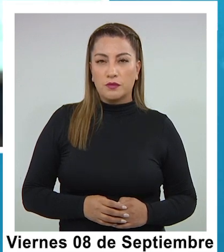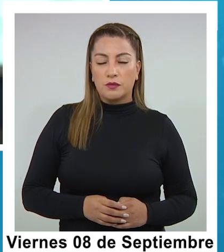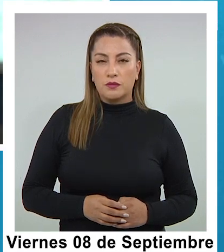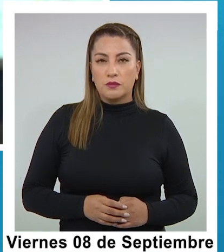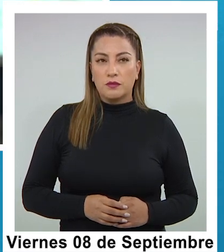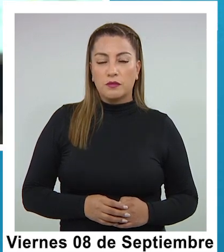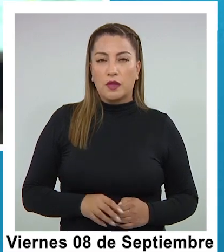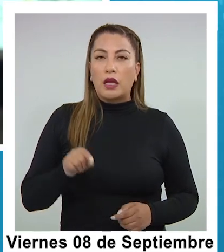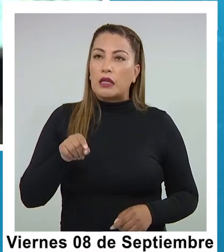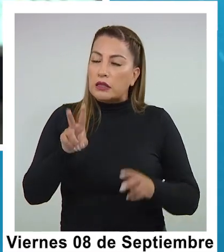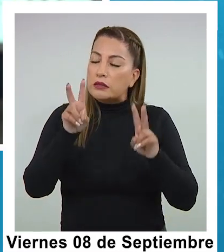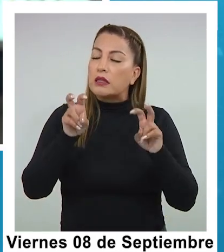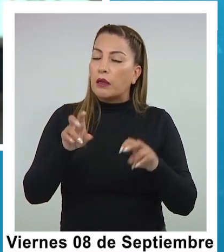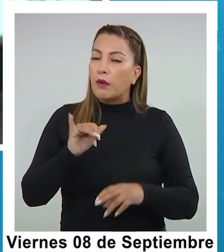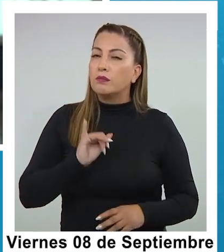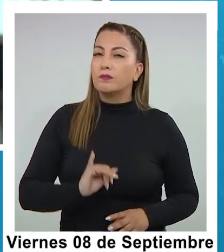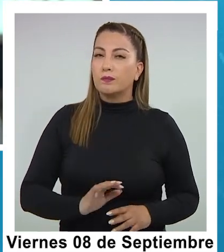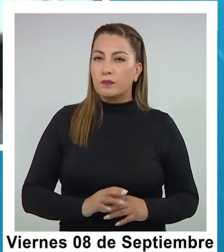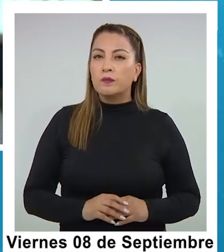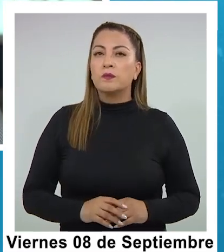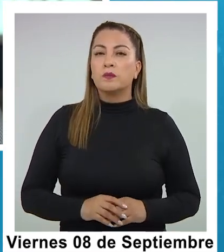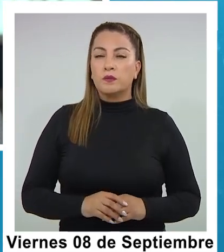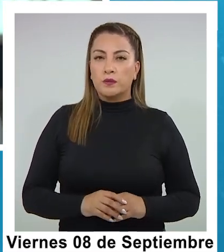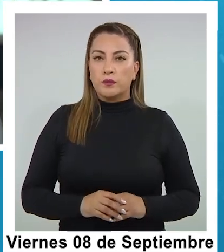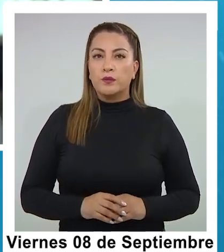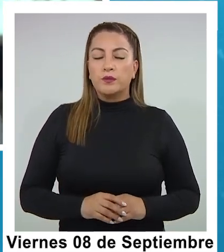En ese tema, claro,